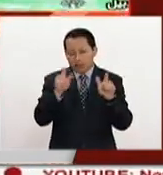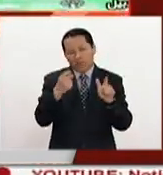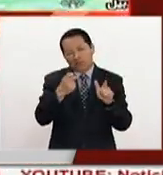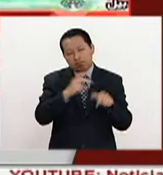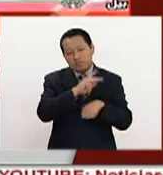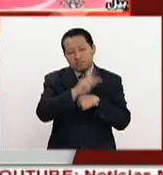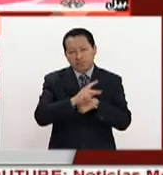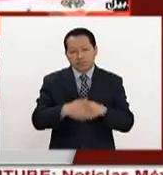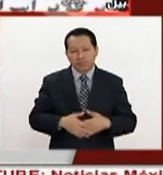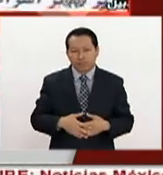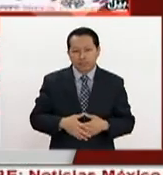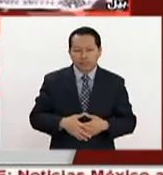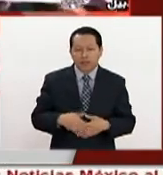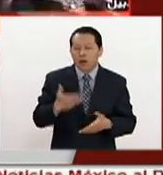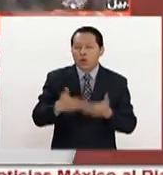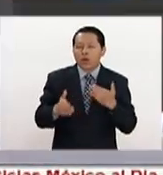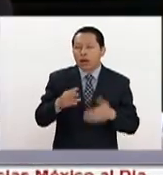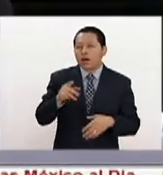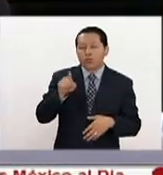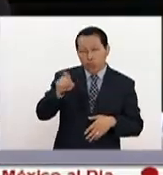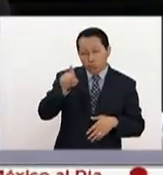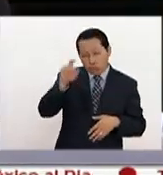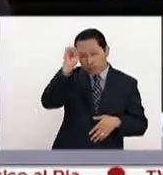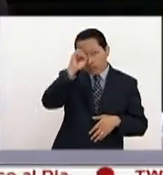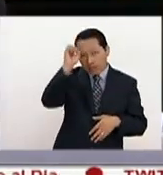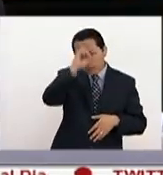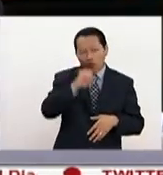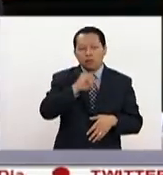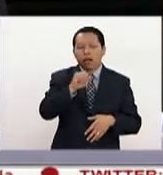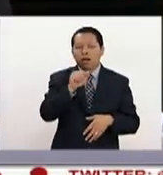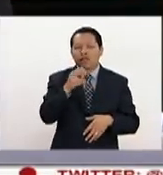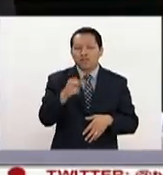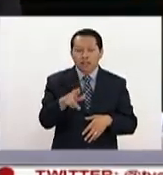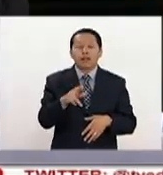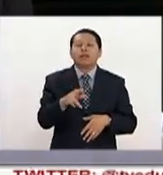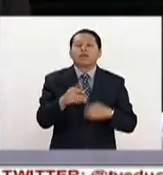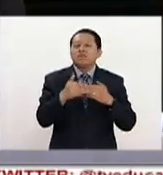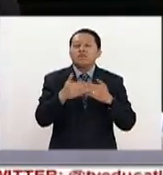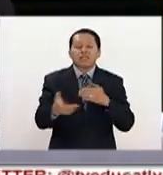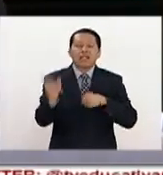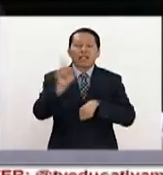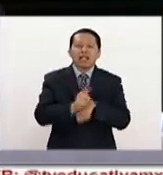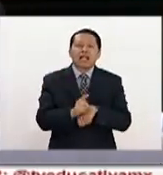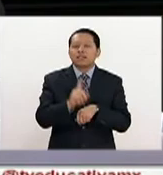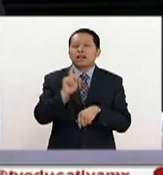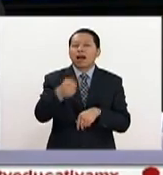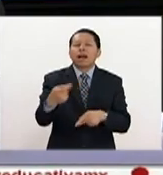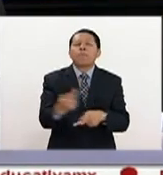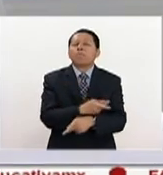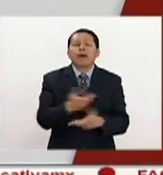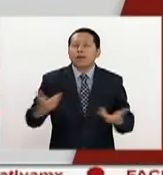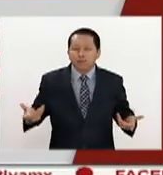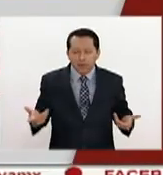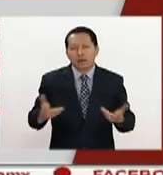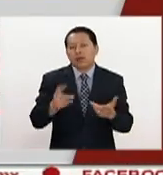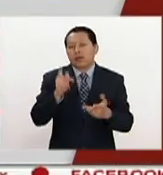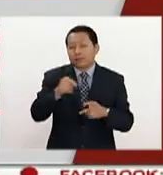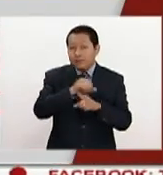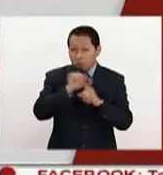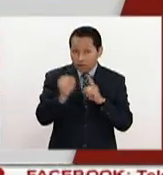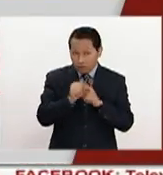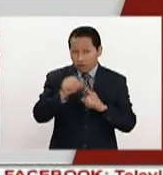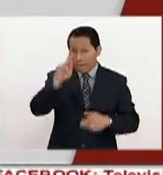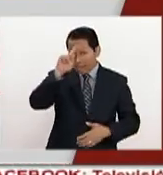Omar. Ahora, desde tu punto de vista, Javier, ¿qué podría ocurrir en los próximos días en Irán? Es decir, ¿la situación